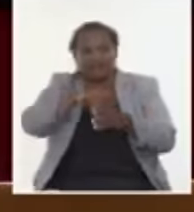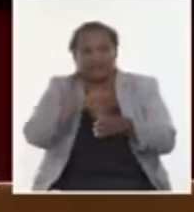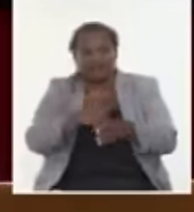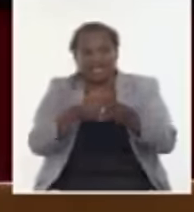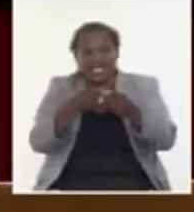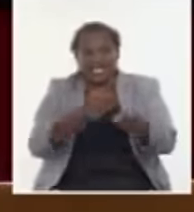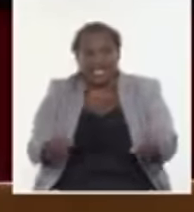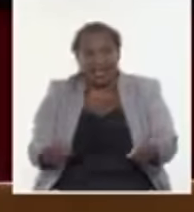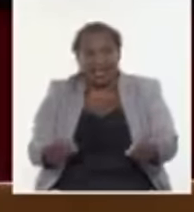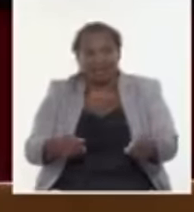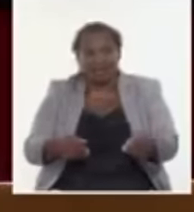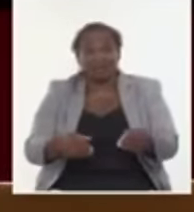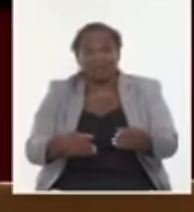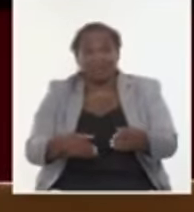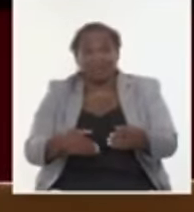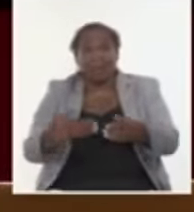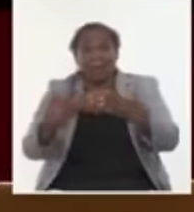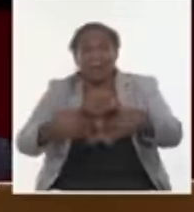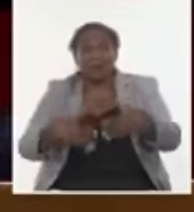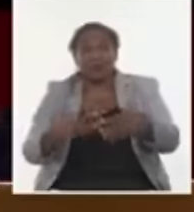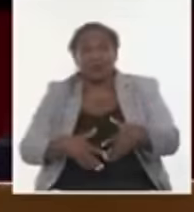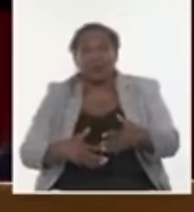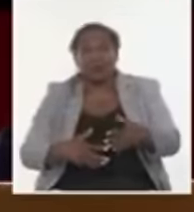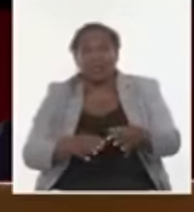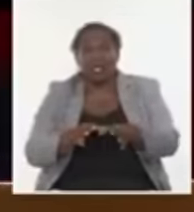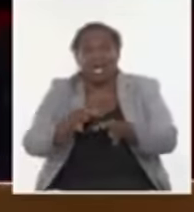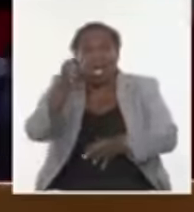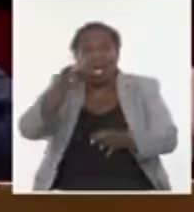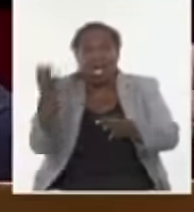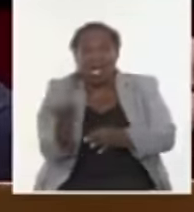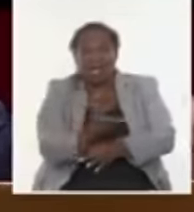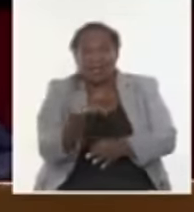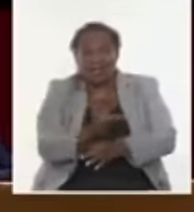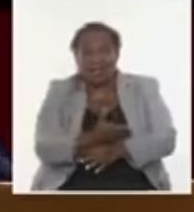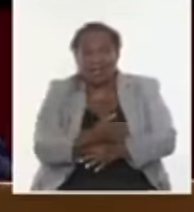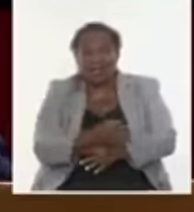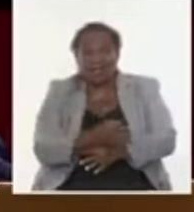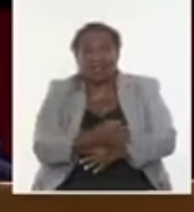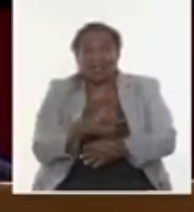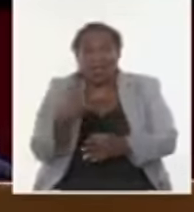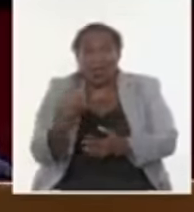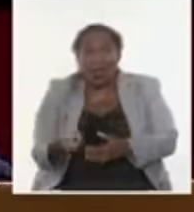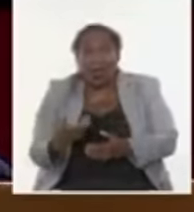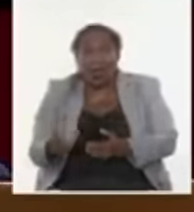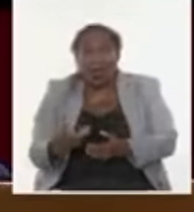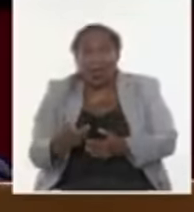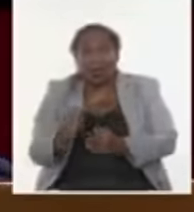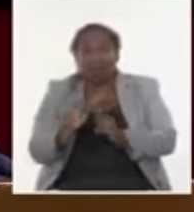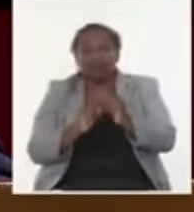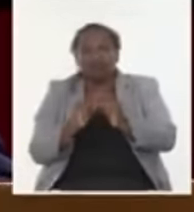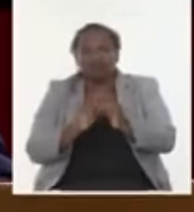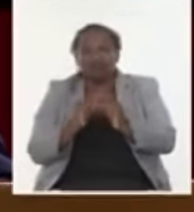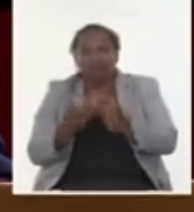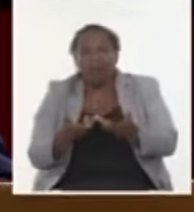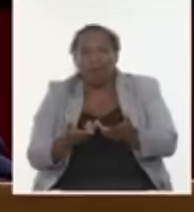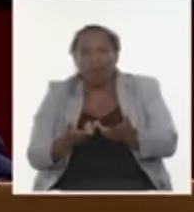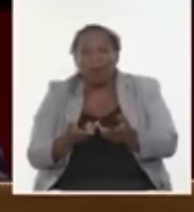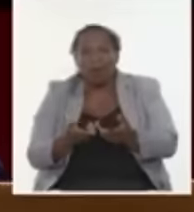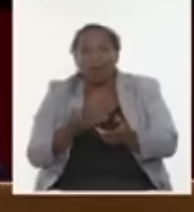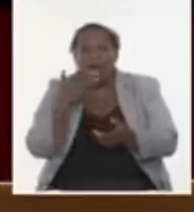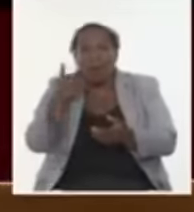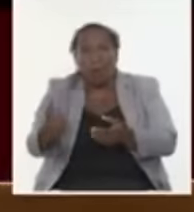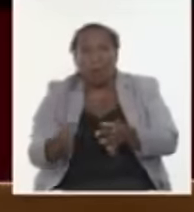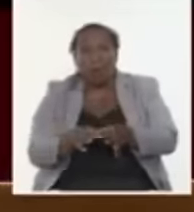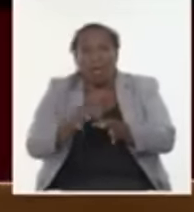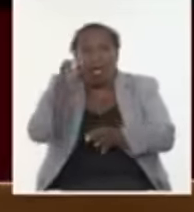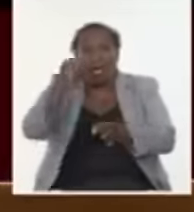producir la caña, porque hay que lograr comprender que para que el central muera hay que primero garantizar que haya una buena caña. Y